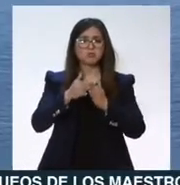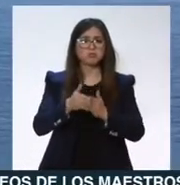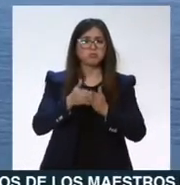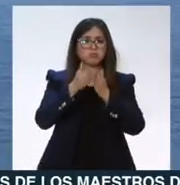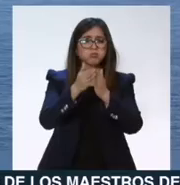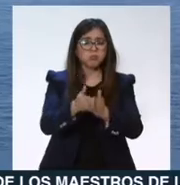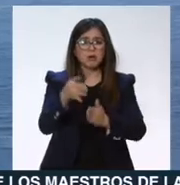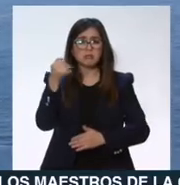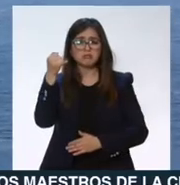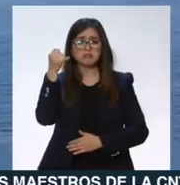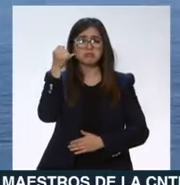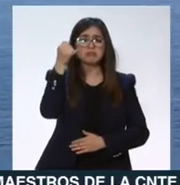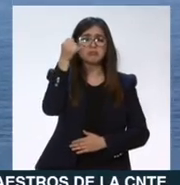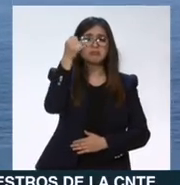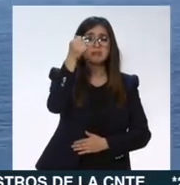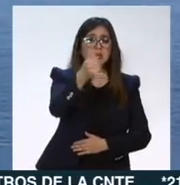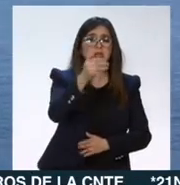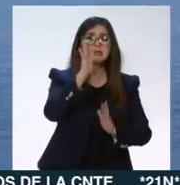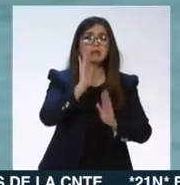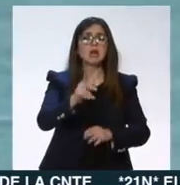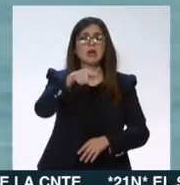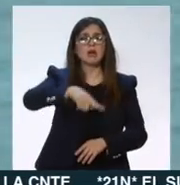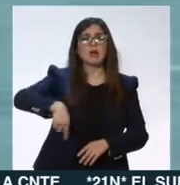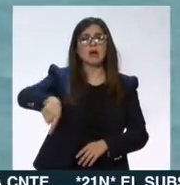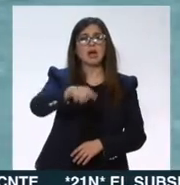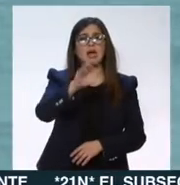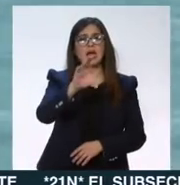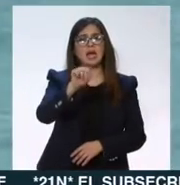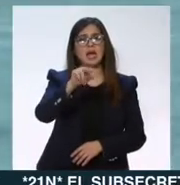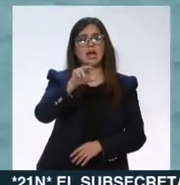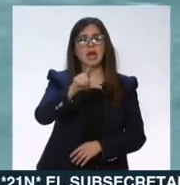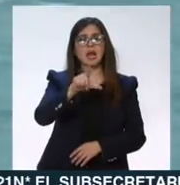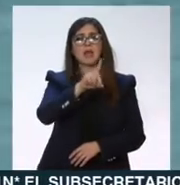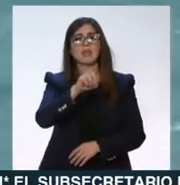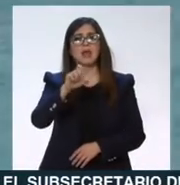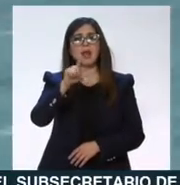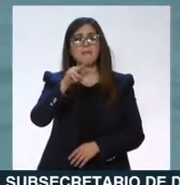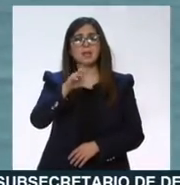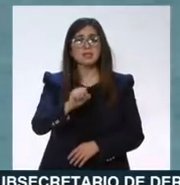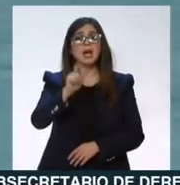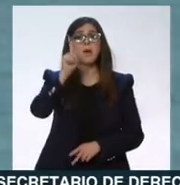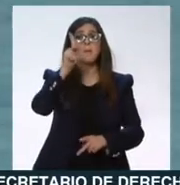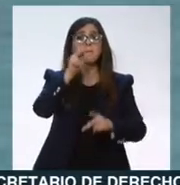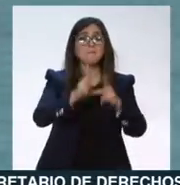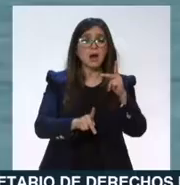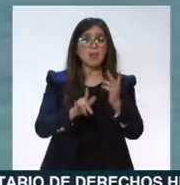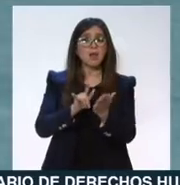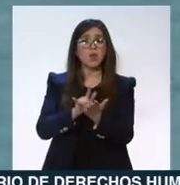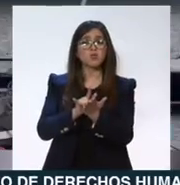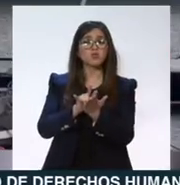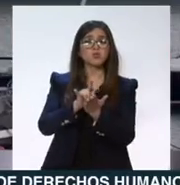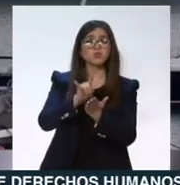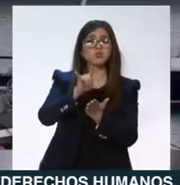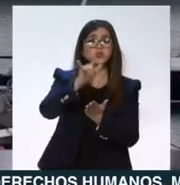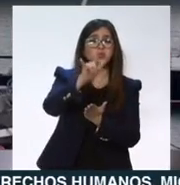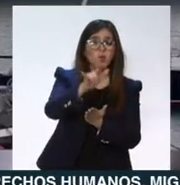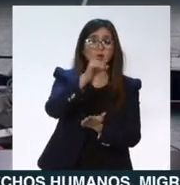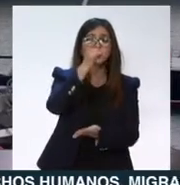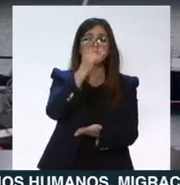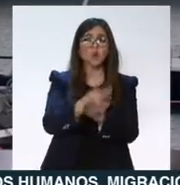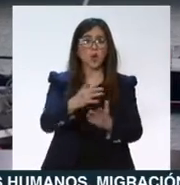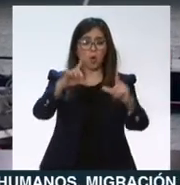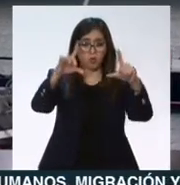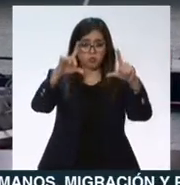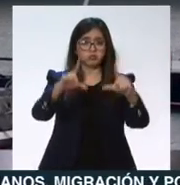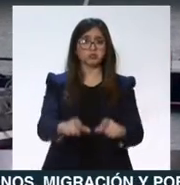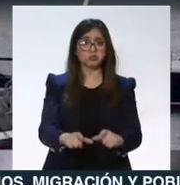desde larga distancia encontró en el Canal de la Mancha los restos, parte de los restos de este avión. Al tomarle fotos se